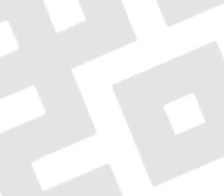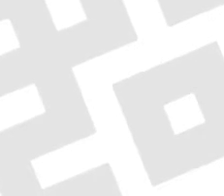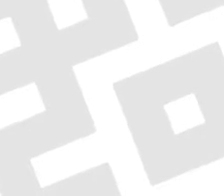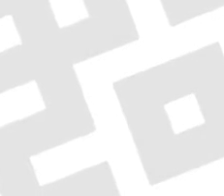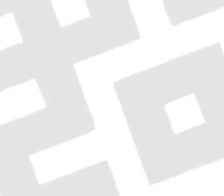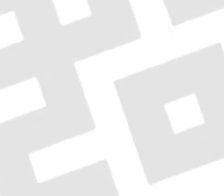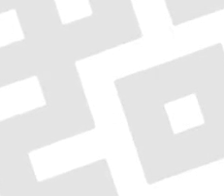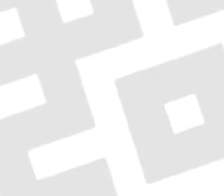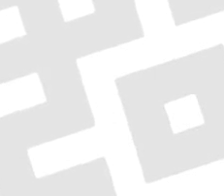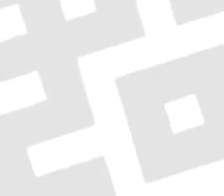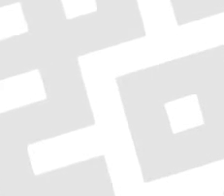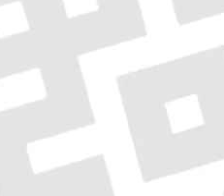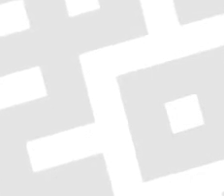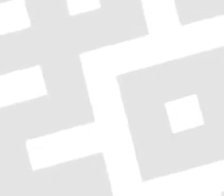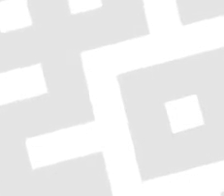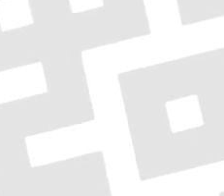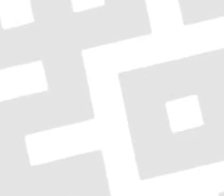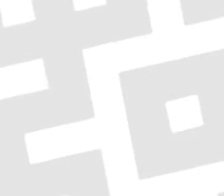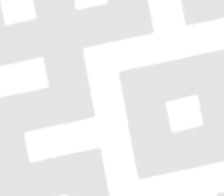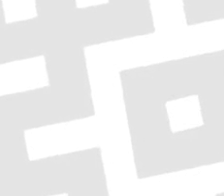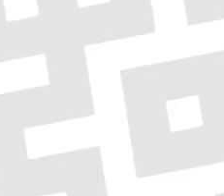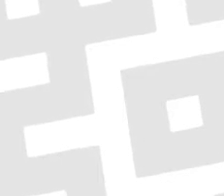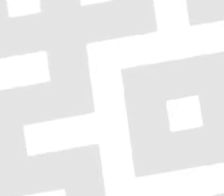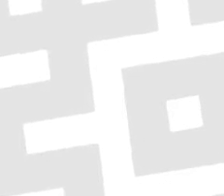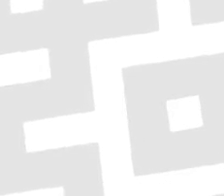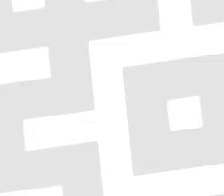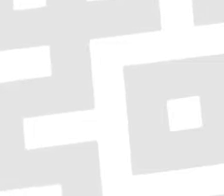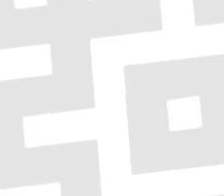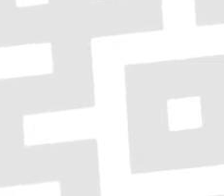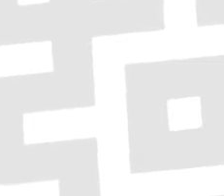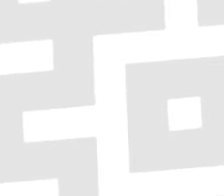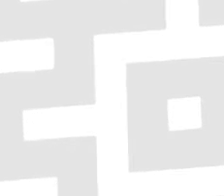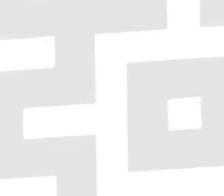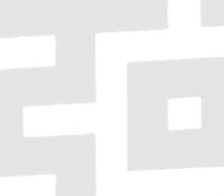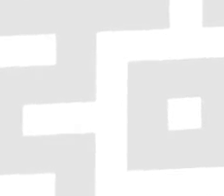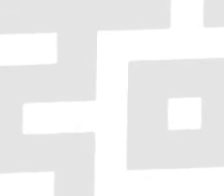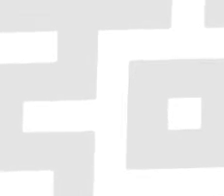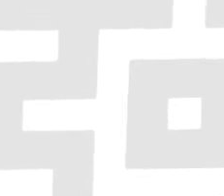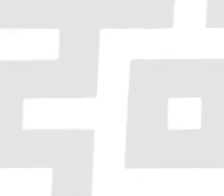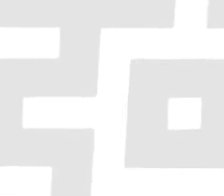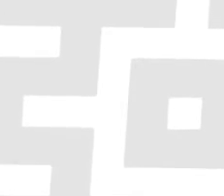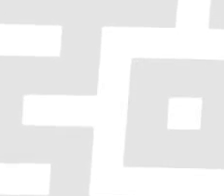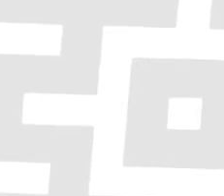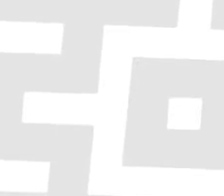estrategia estatal contra el coronavirus actualización en veracruz